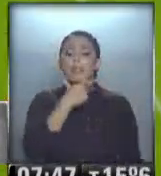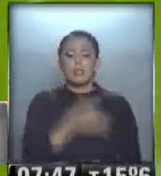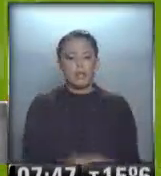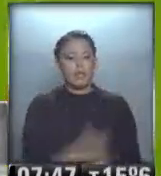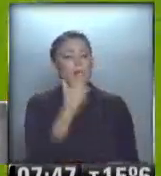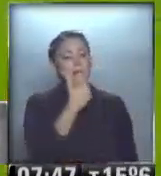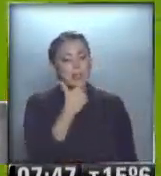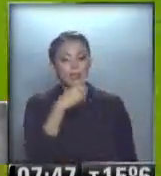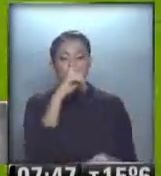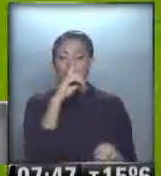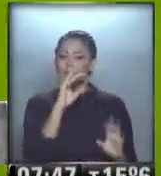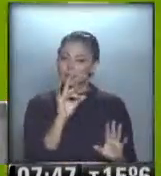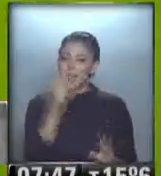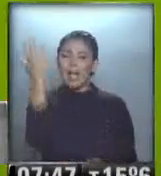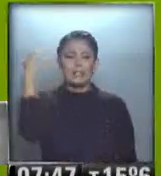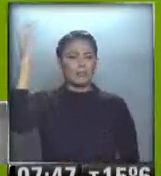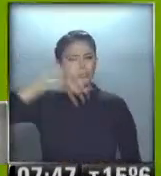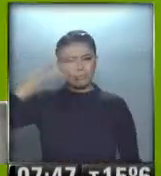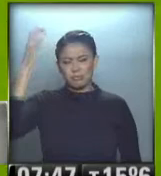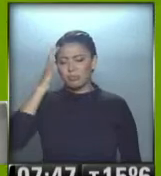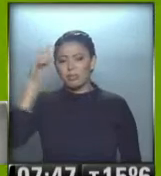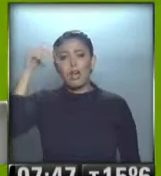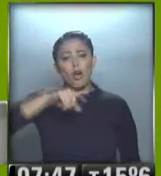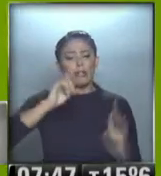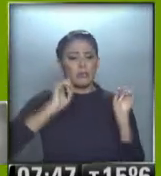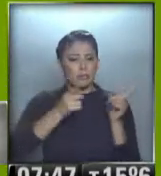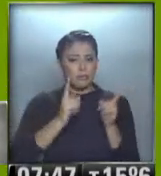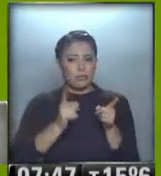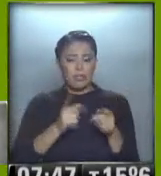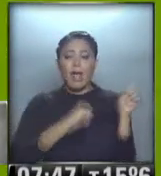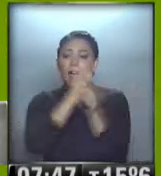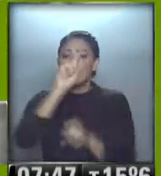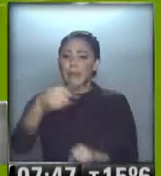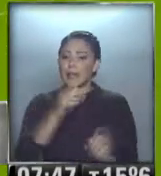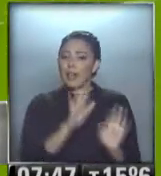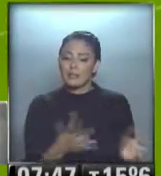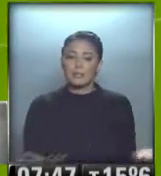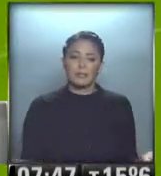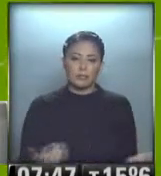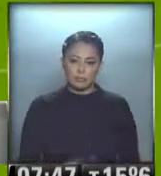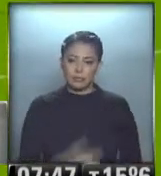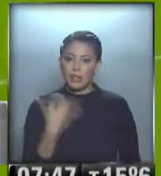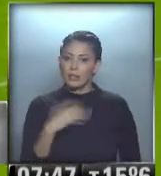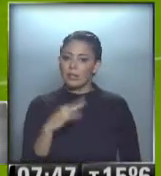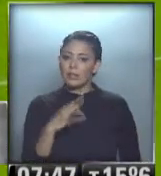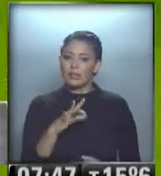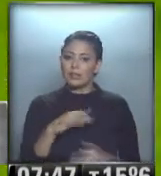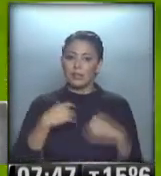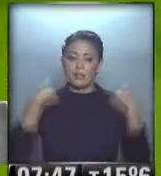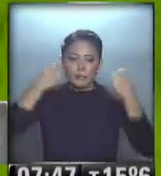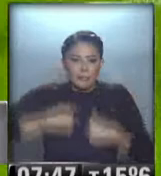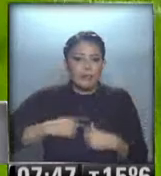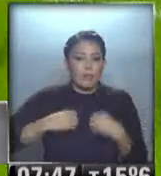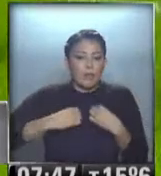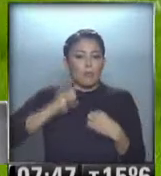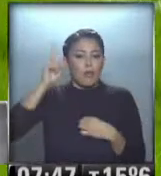estuvo complicado, llovió muchísimo ayer, llueve todavía y el mal tiempo sigue hasta mañana, así que a ir con un piloto a la cancha. A la